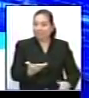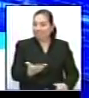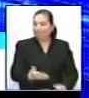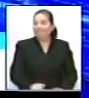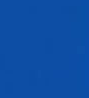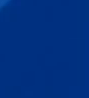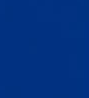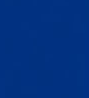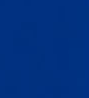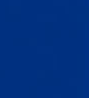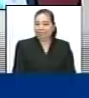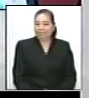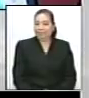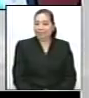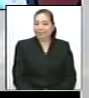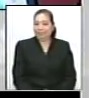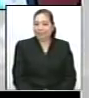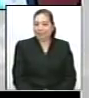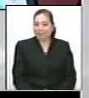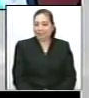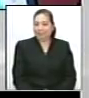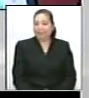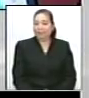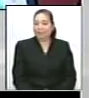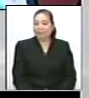por favor.